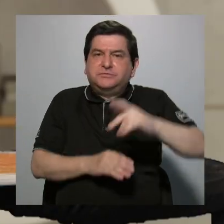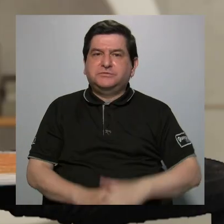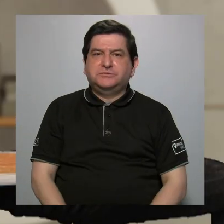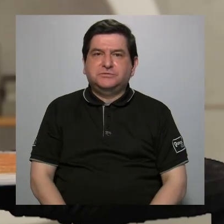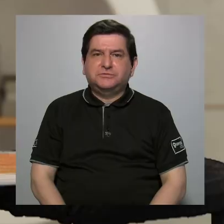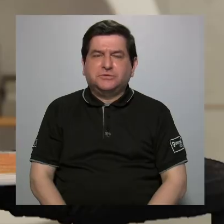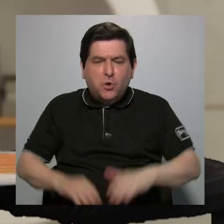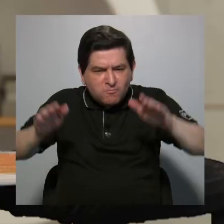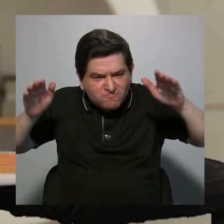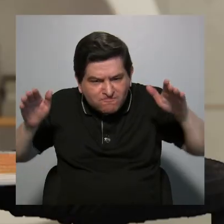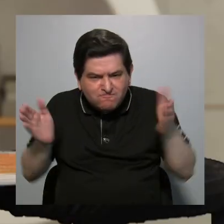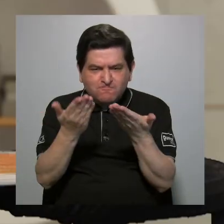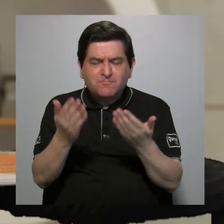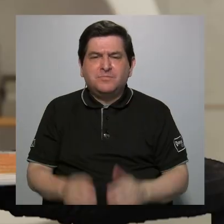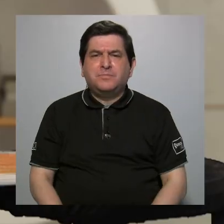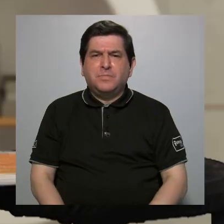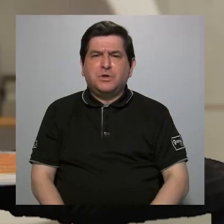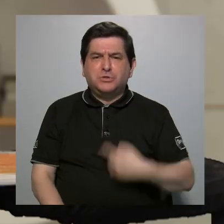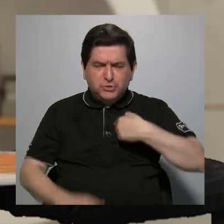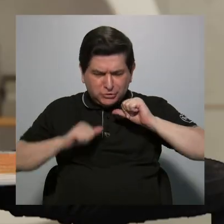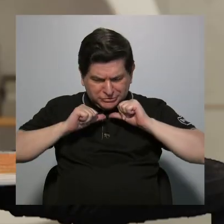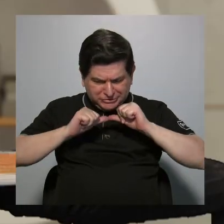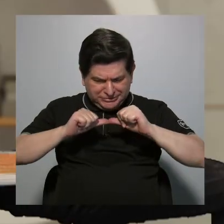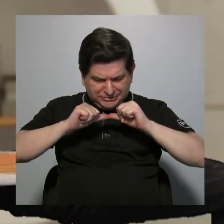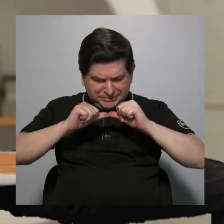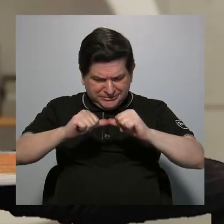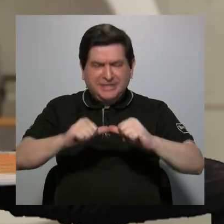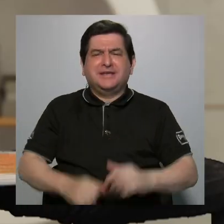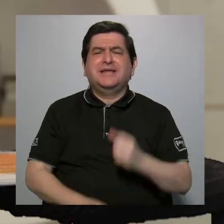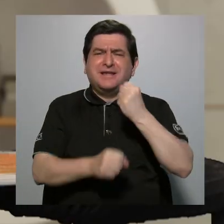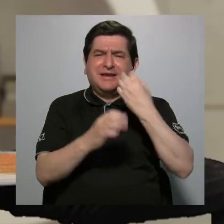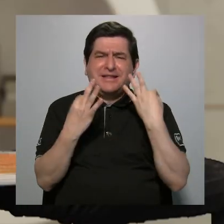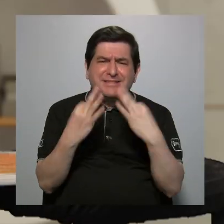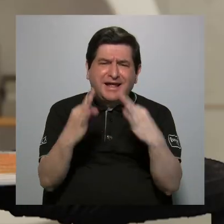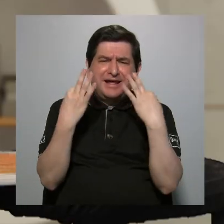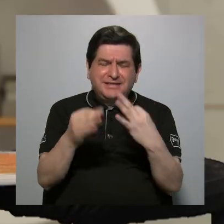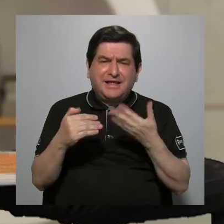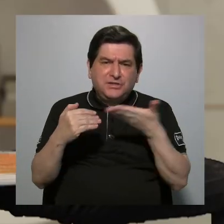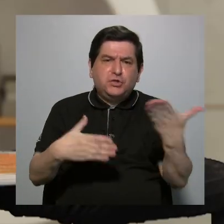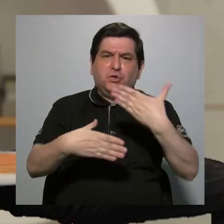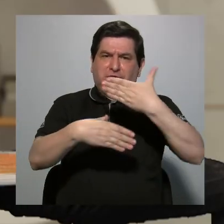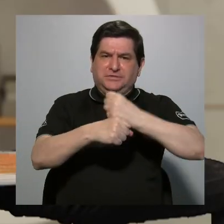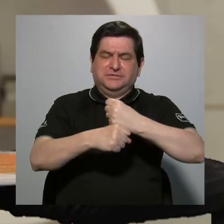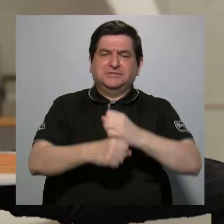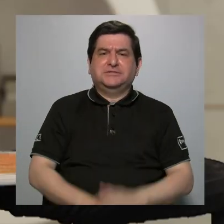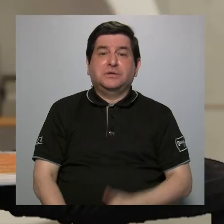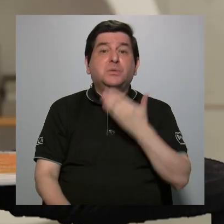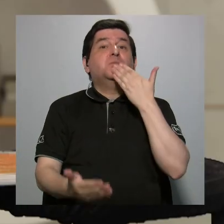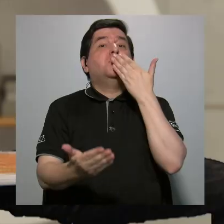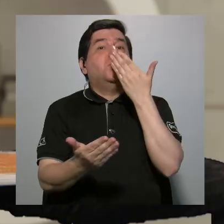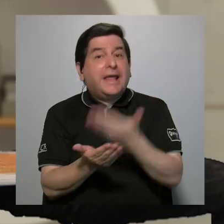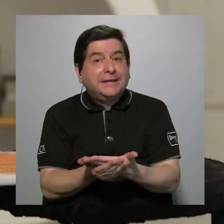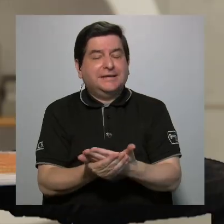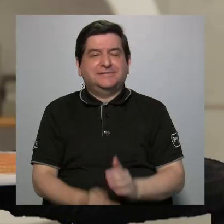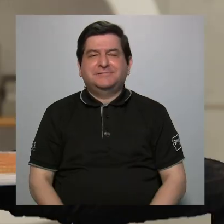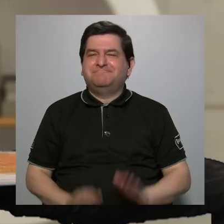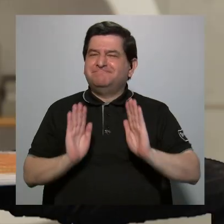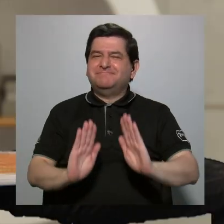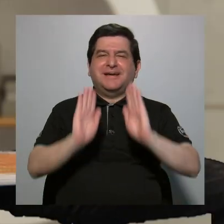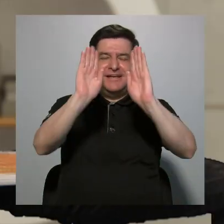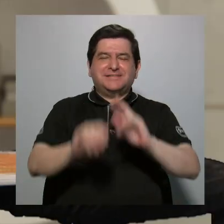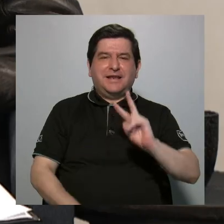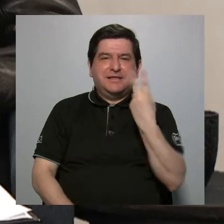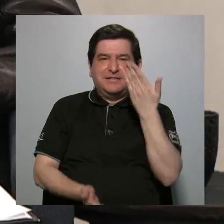profesión, un empujón para motivarme a seguir tratando de hacer cosas buenas.